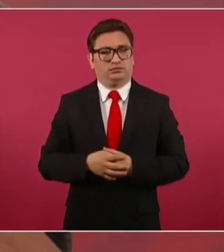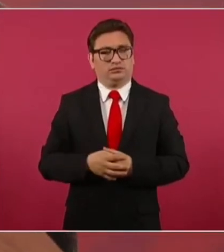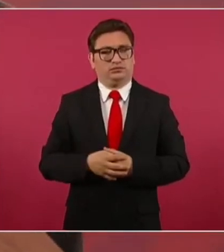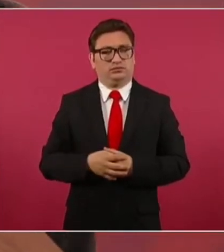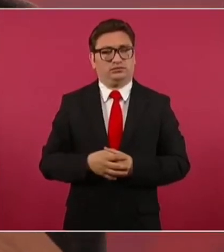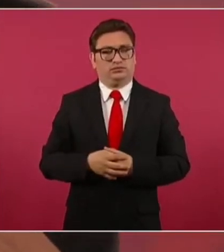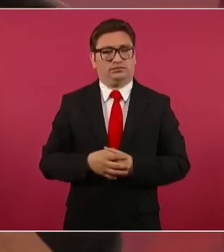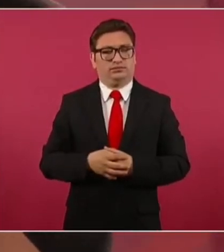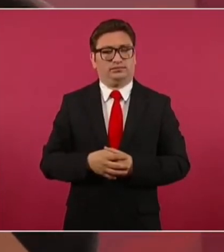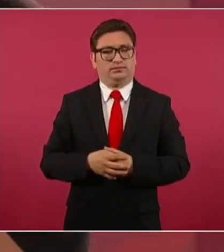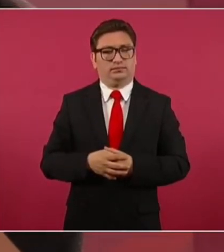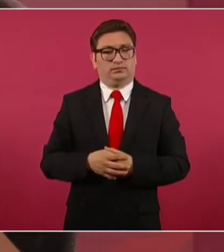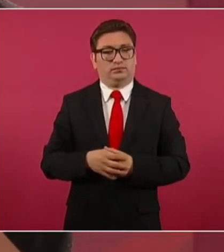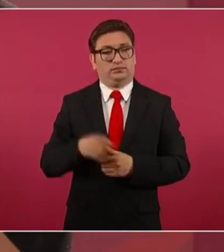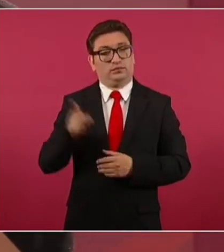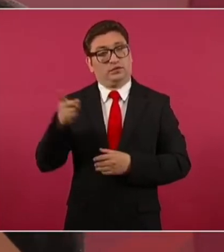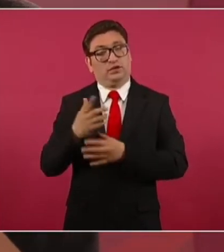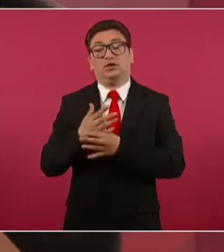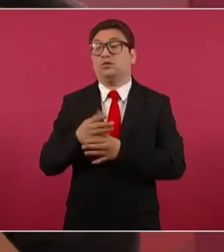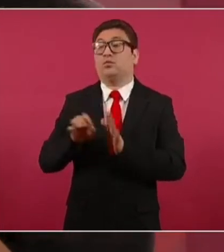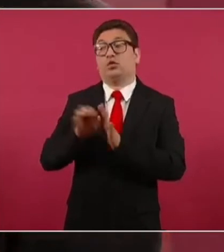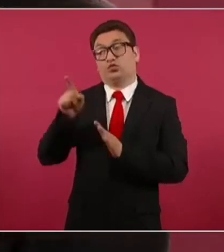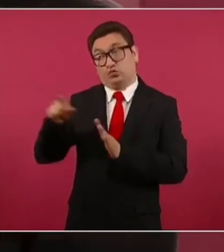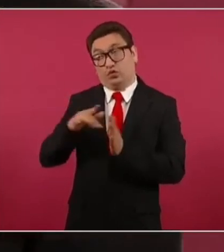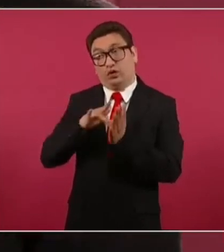dijo o cooperas o